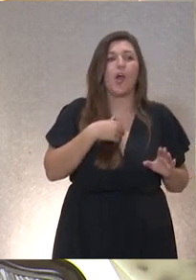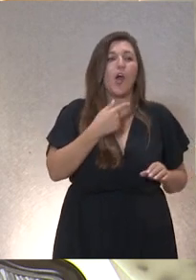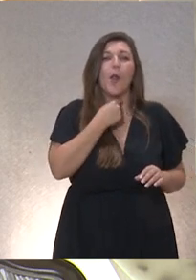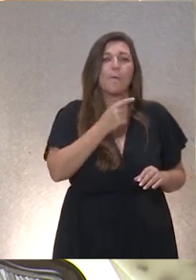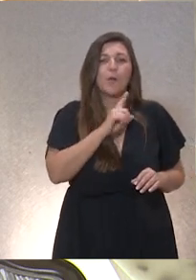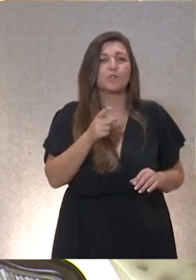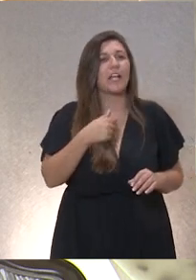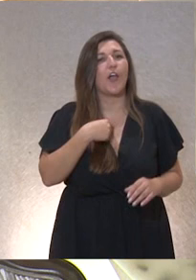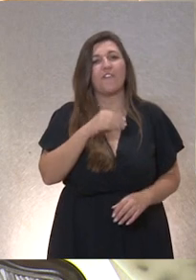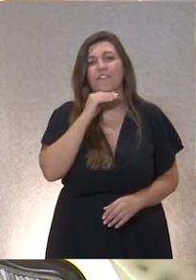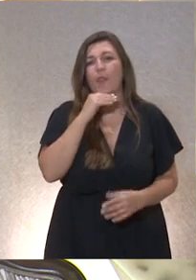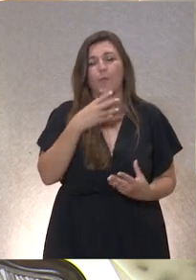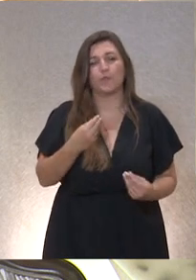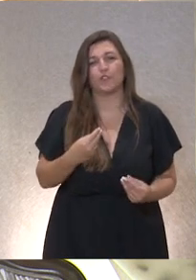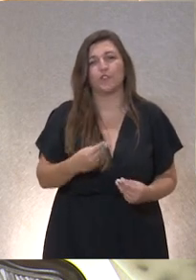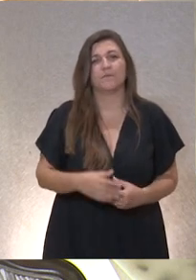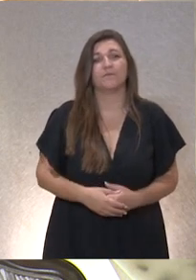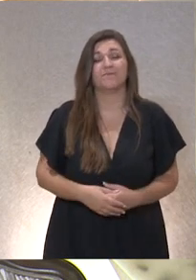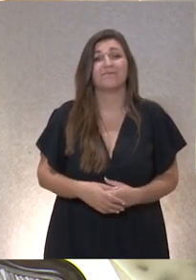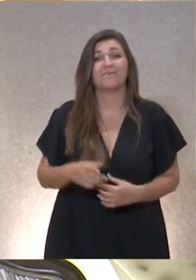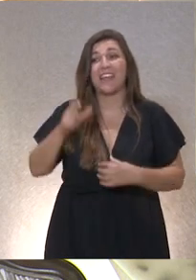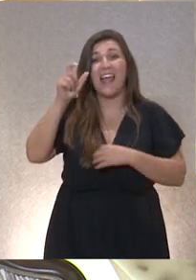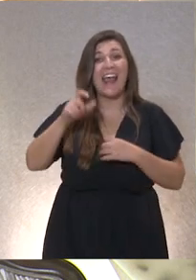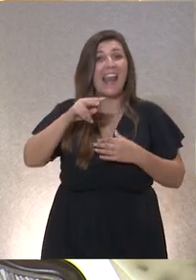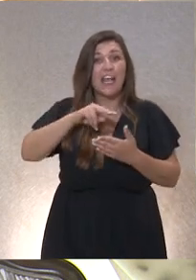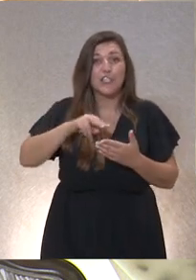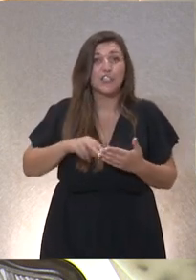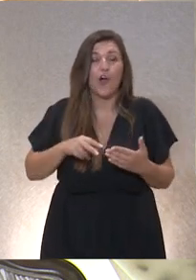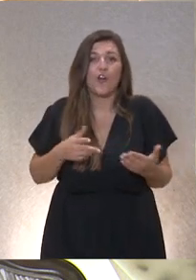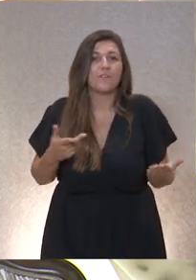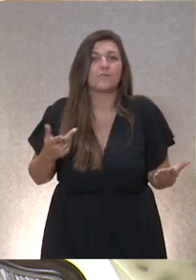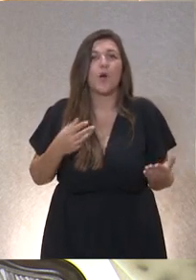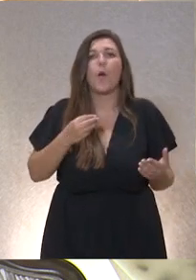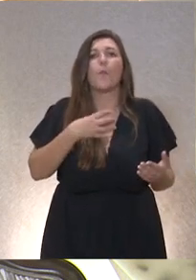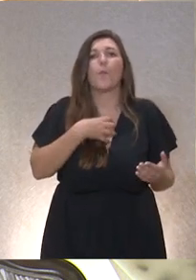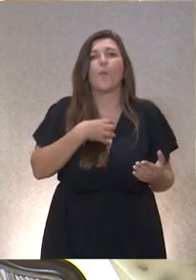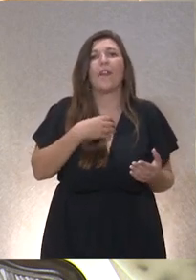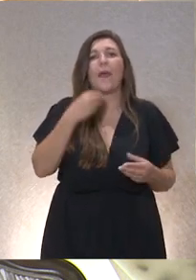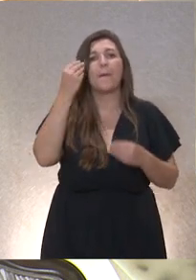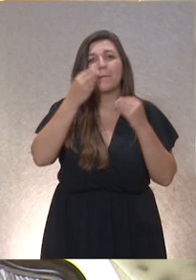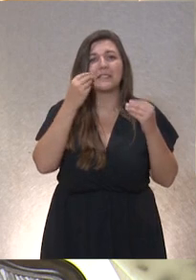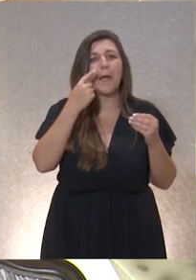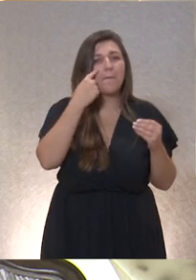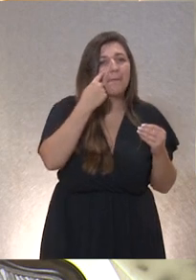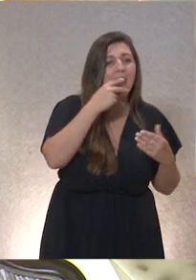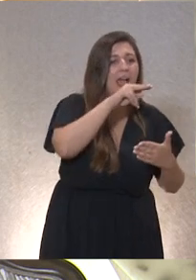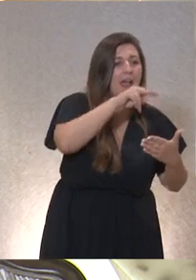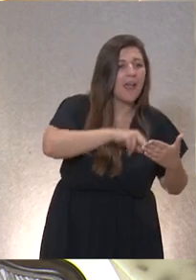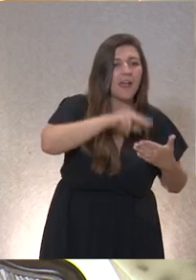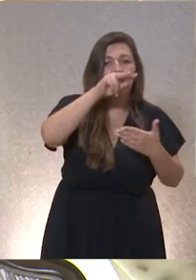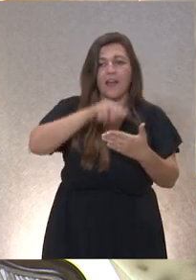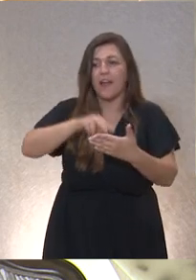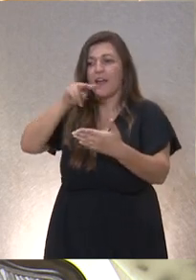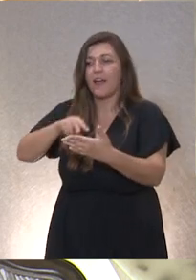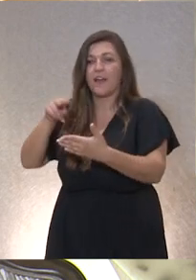me cabreo mucho El lector no tiene más remedio que hacerse una composición y hacerse una lista de aquellas gentes en las